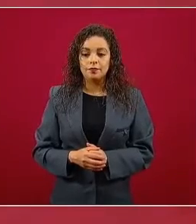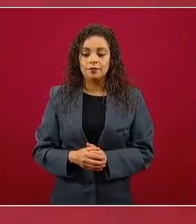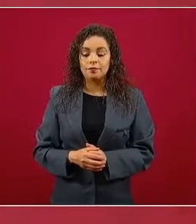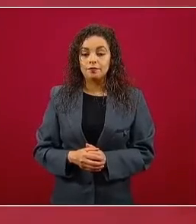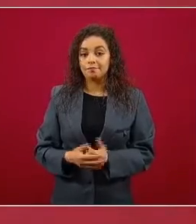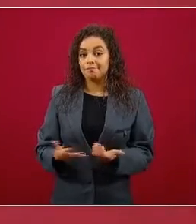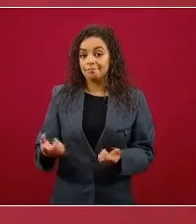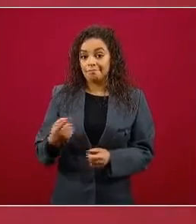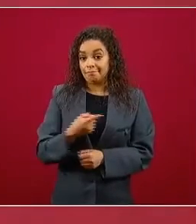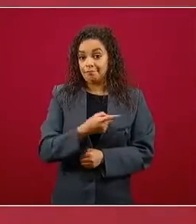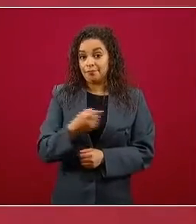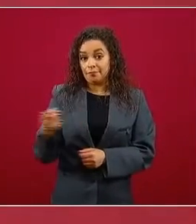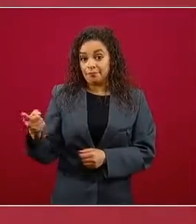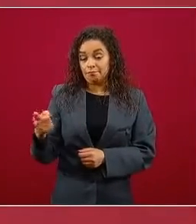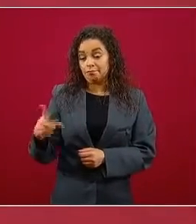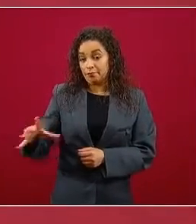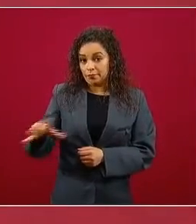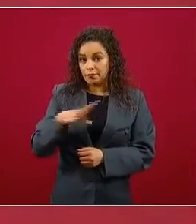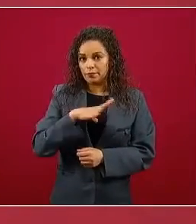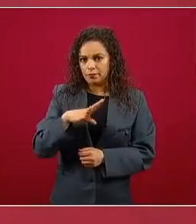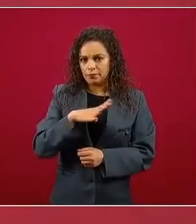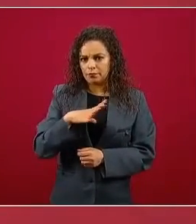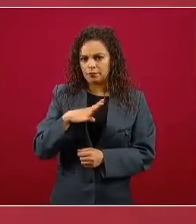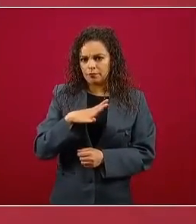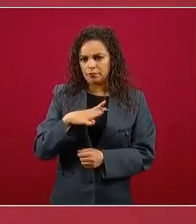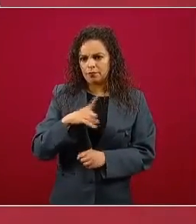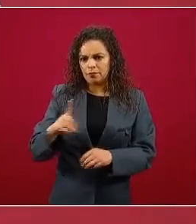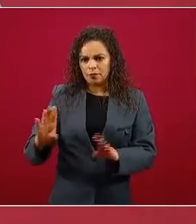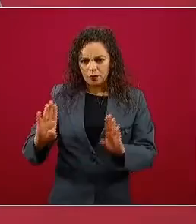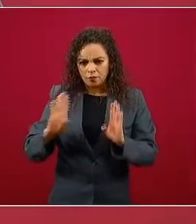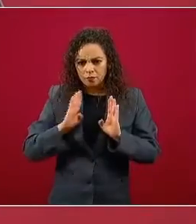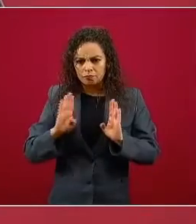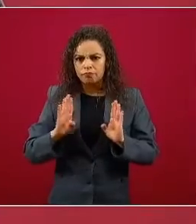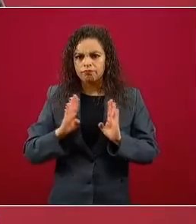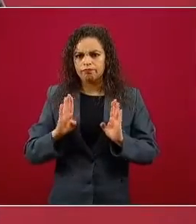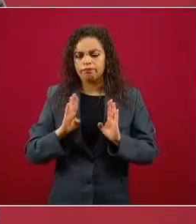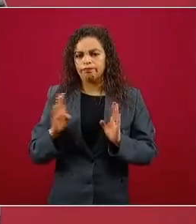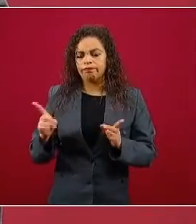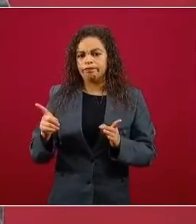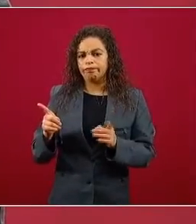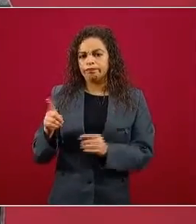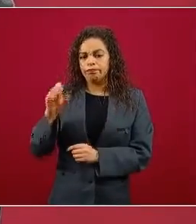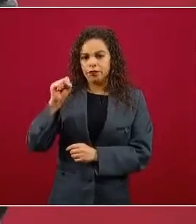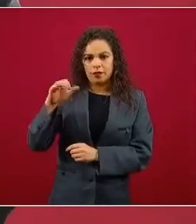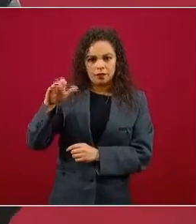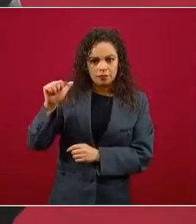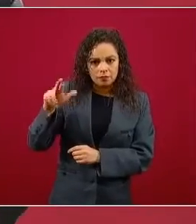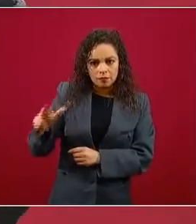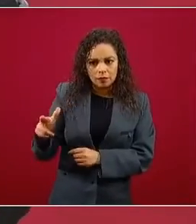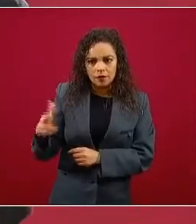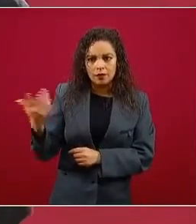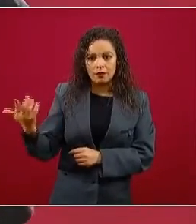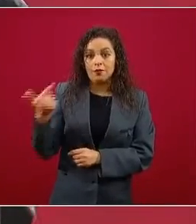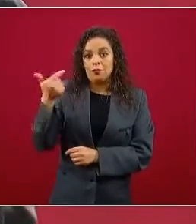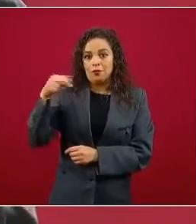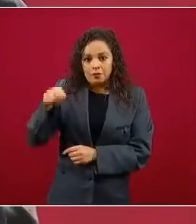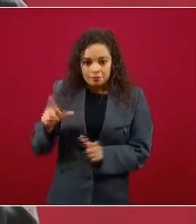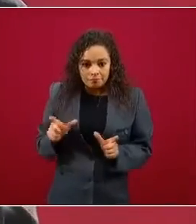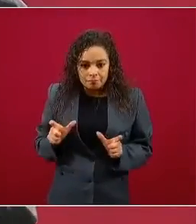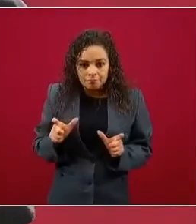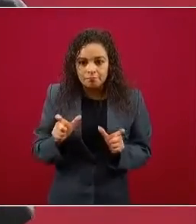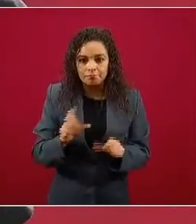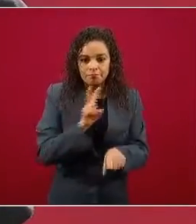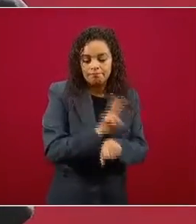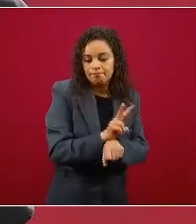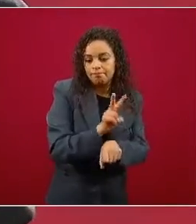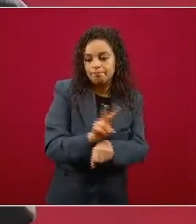elementos de la Armada, de la Secretaría de la Defensa, de la Guardia Nacional, cuidando los